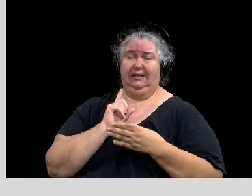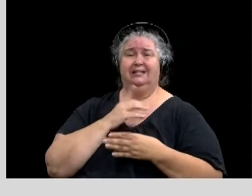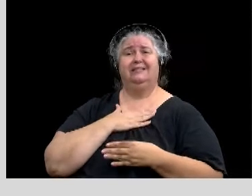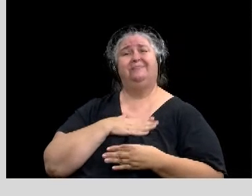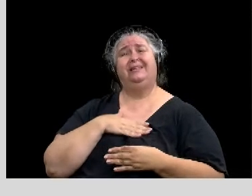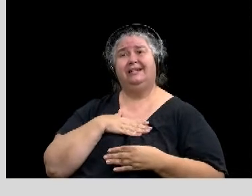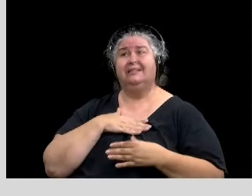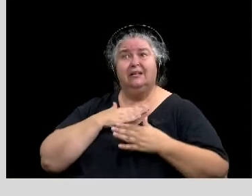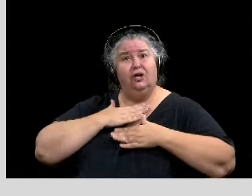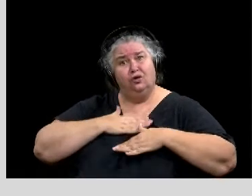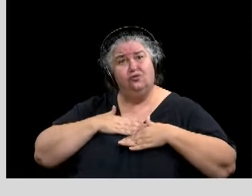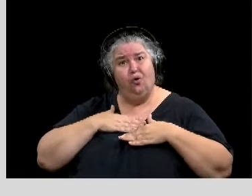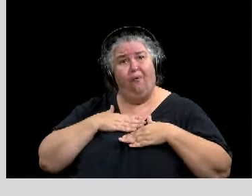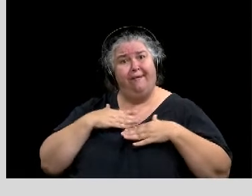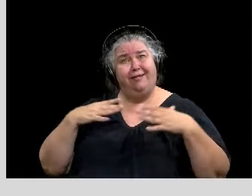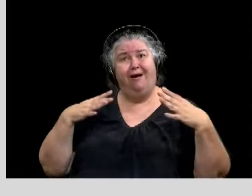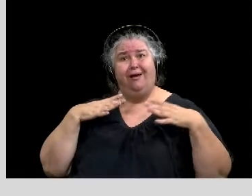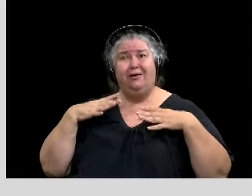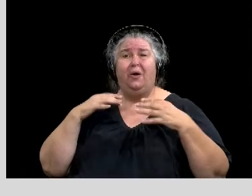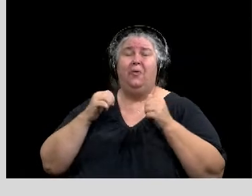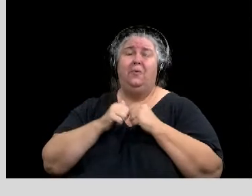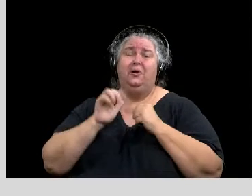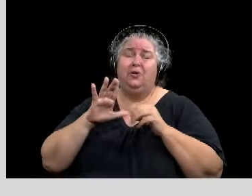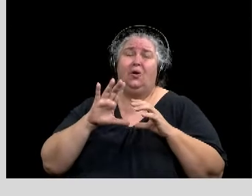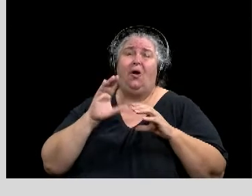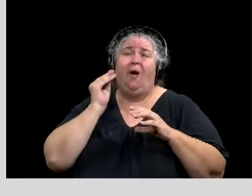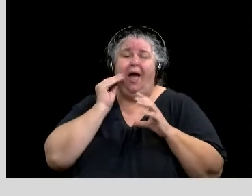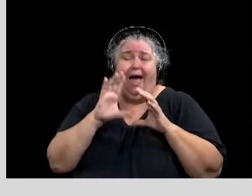por favor disfrute sus